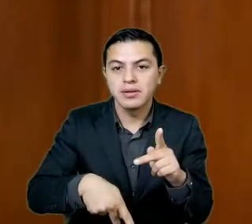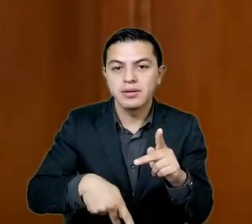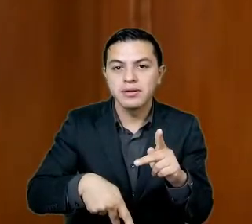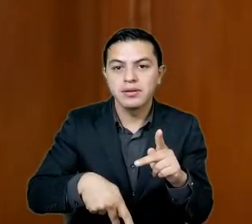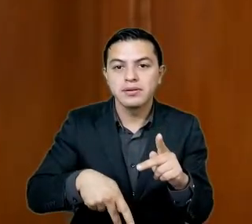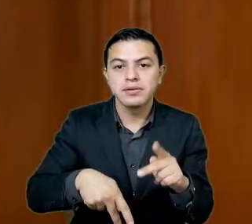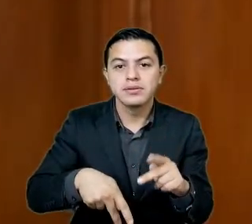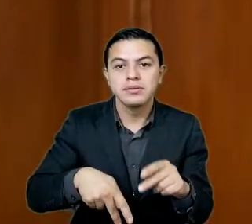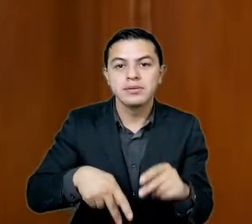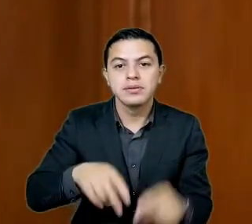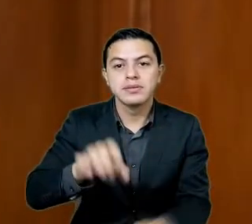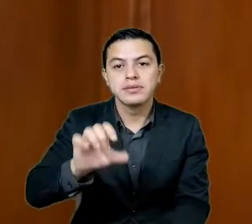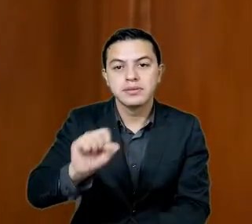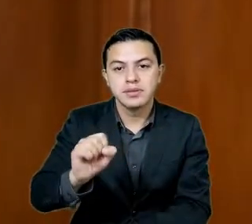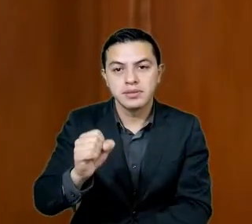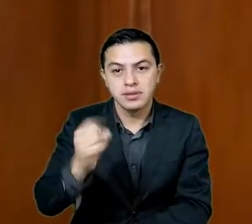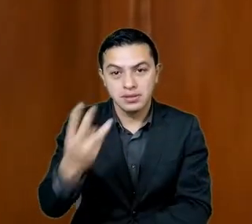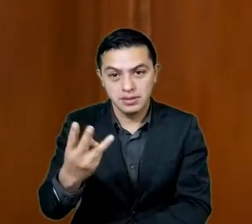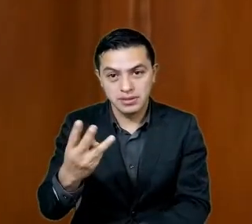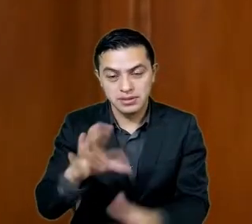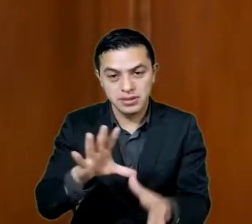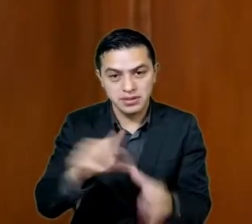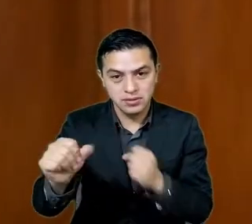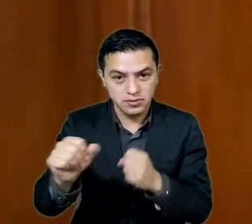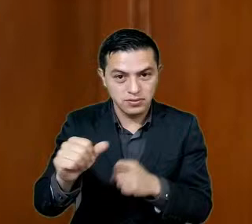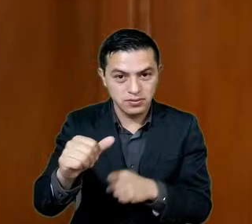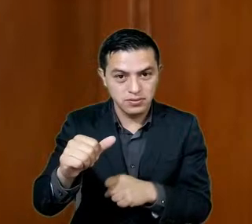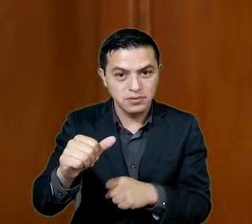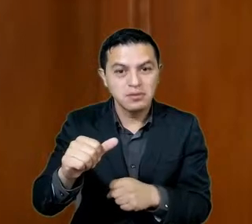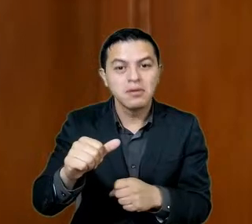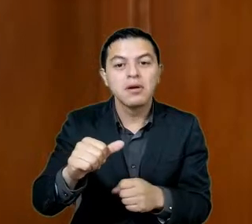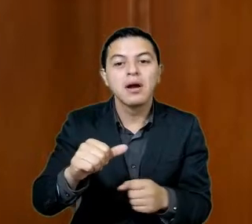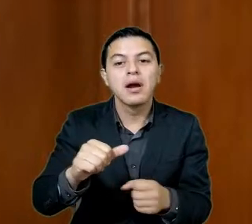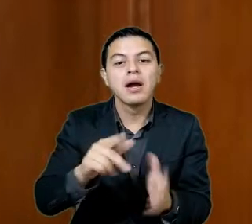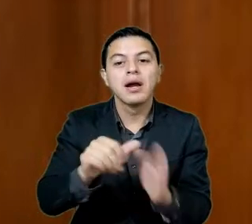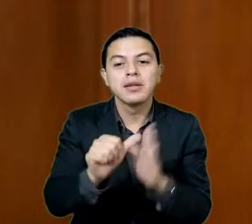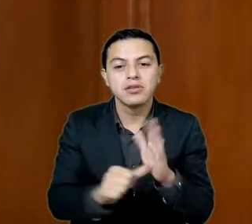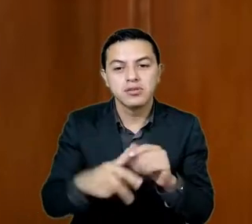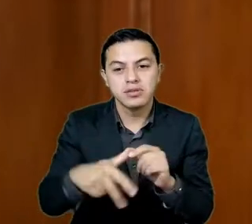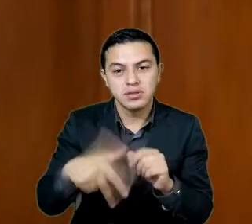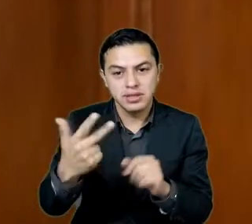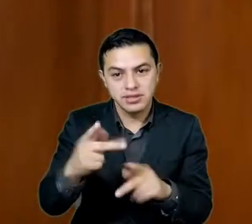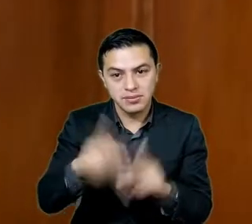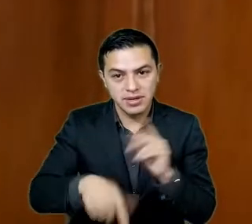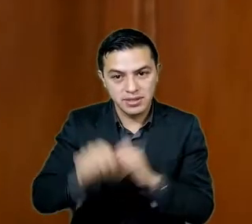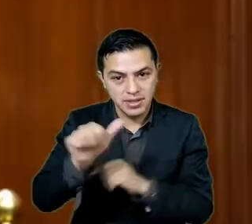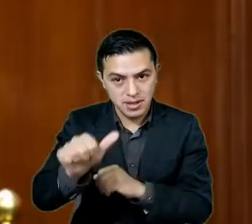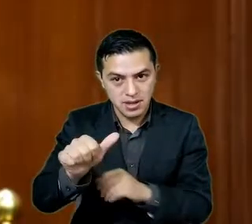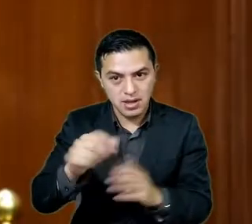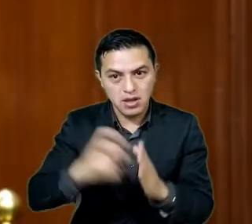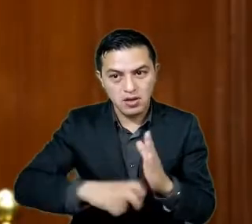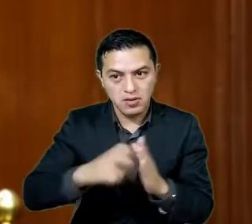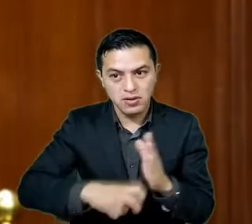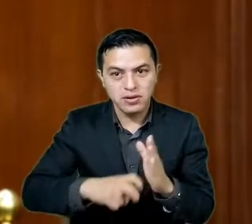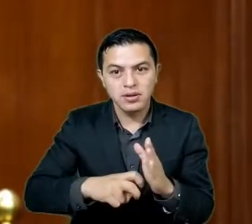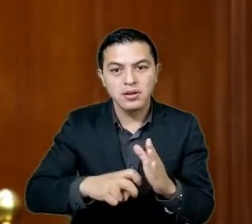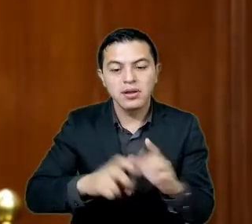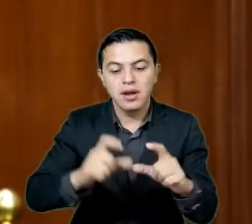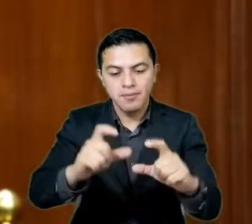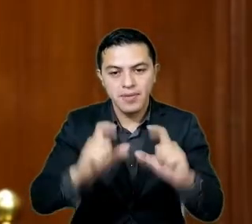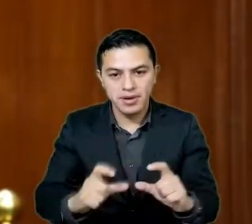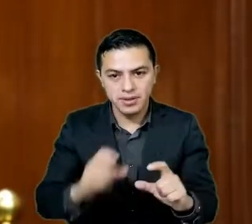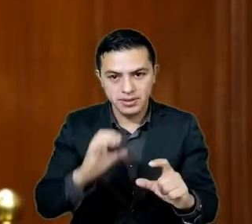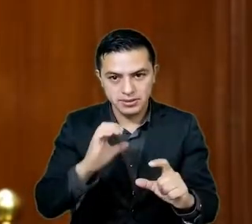23ª del artículo 13, inciso A, y se deroga el inciso C y se adiciona la